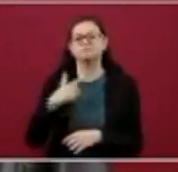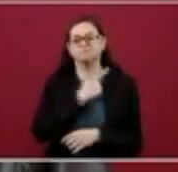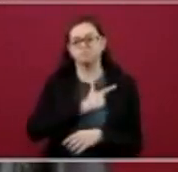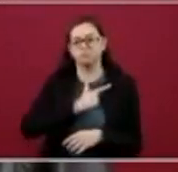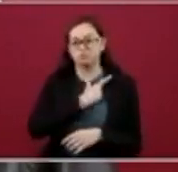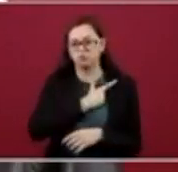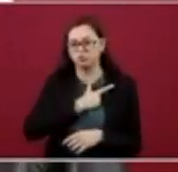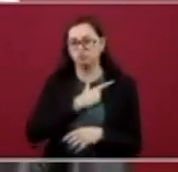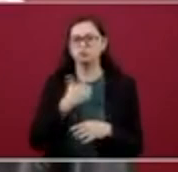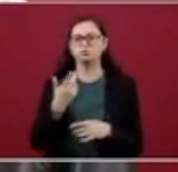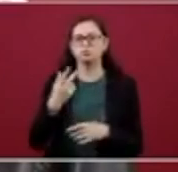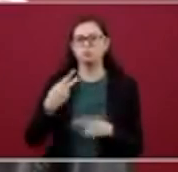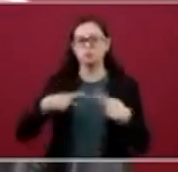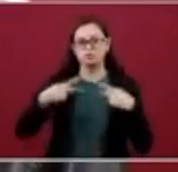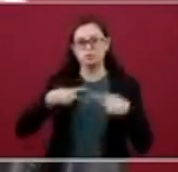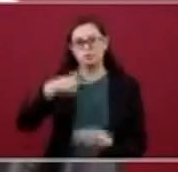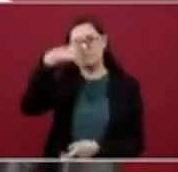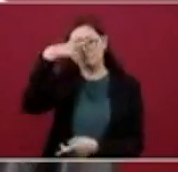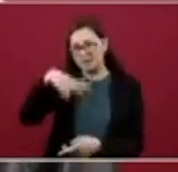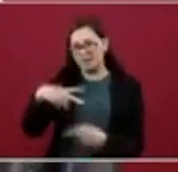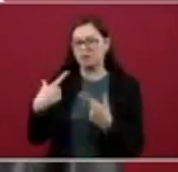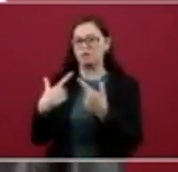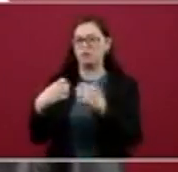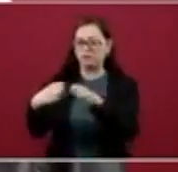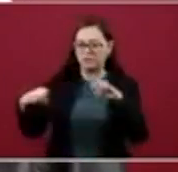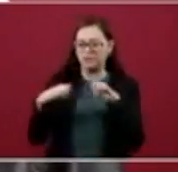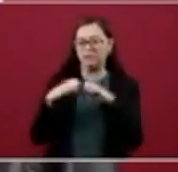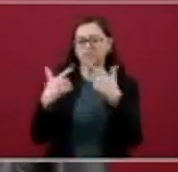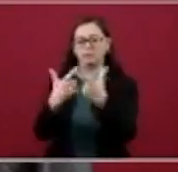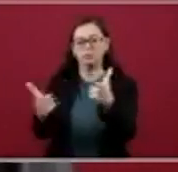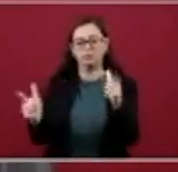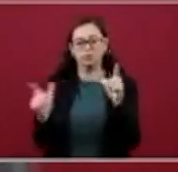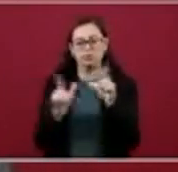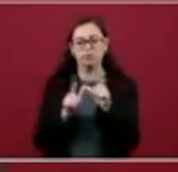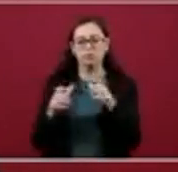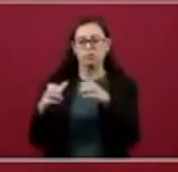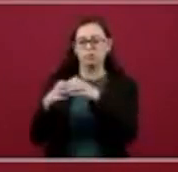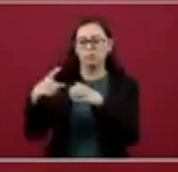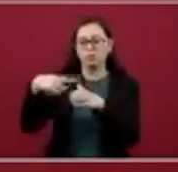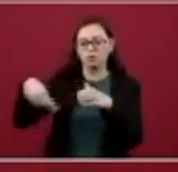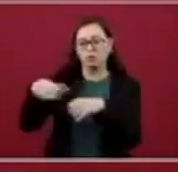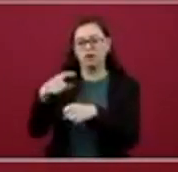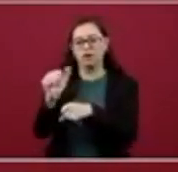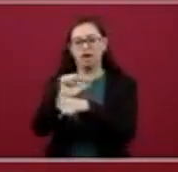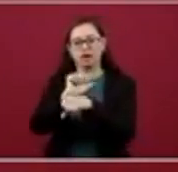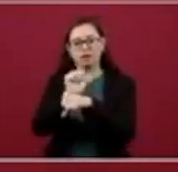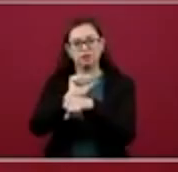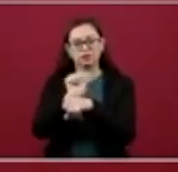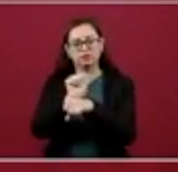un equipo, un grupo de actores